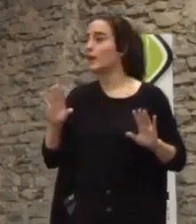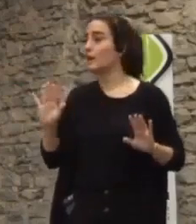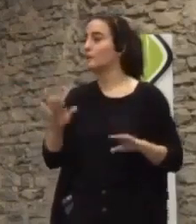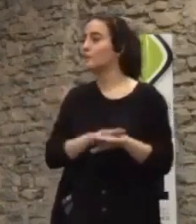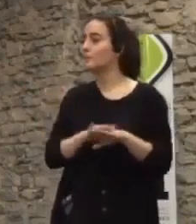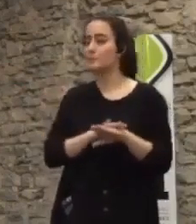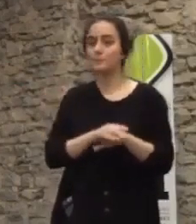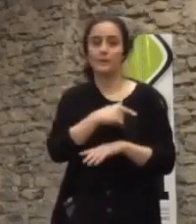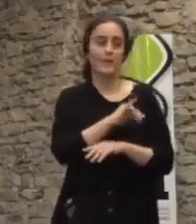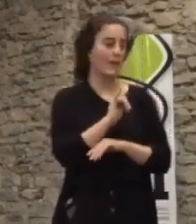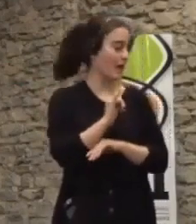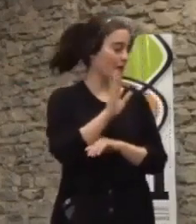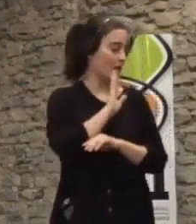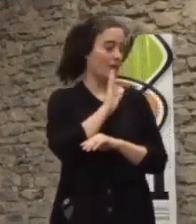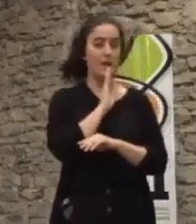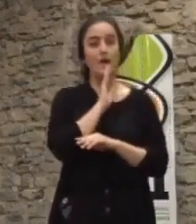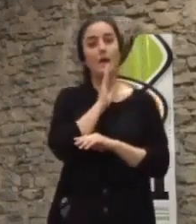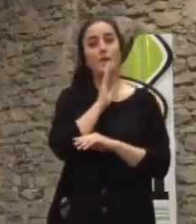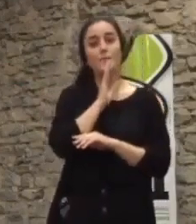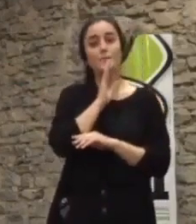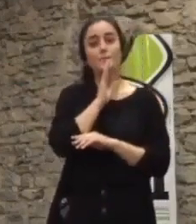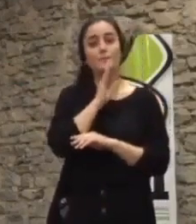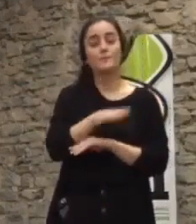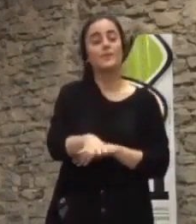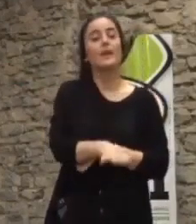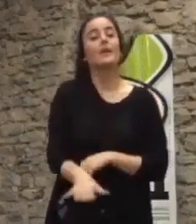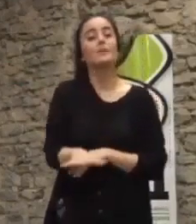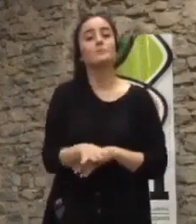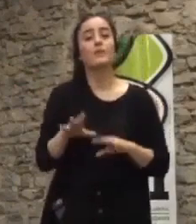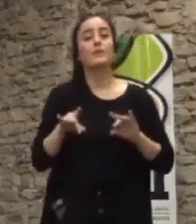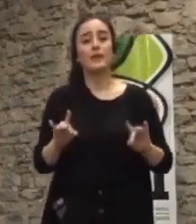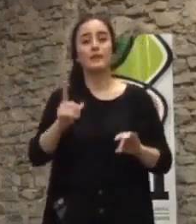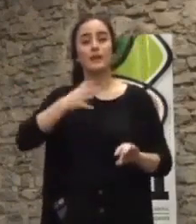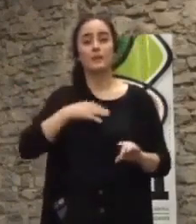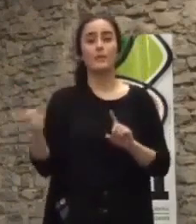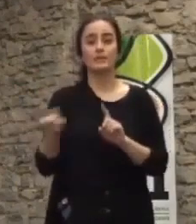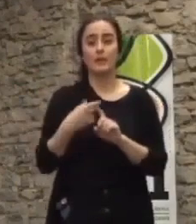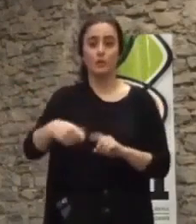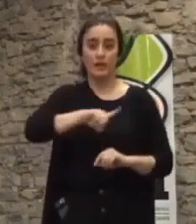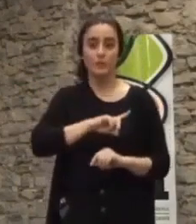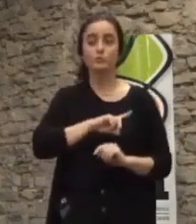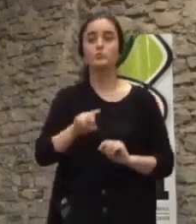que aquí tenéis, como os había dicho antes, algunos de los espacios digitales donde nos podéis encontrar.